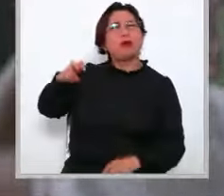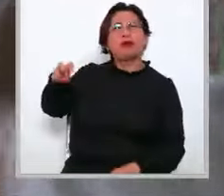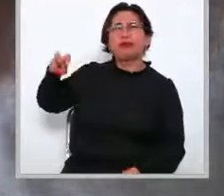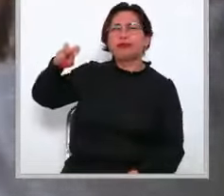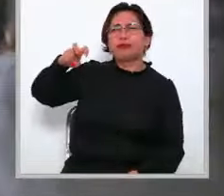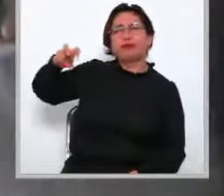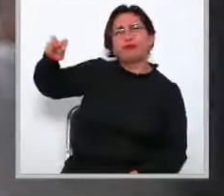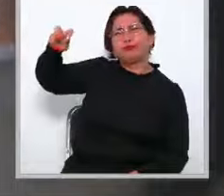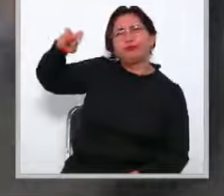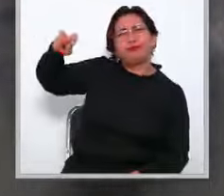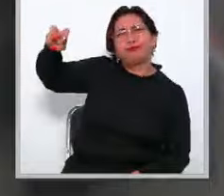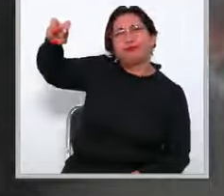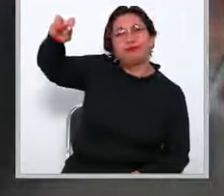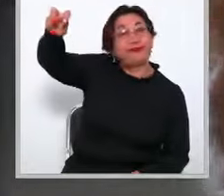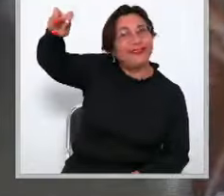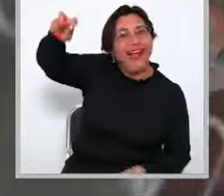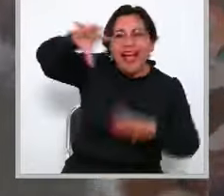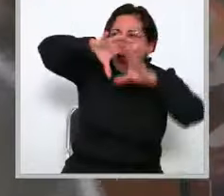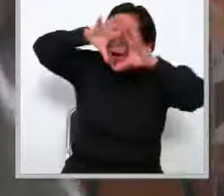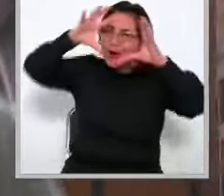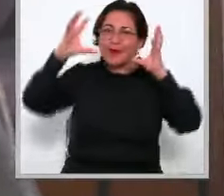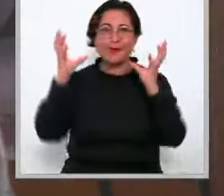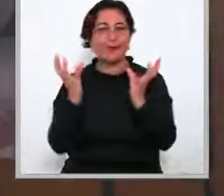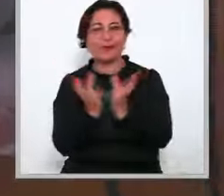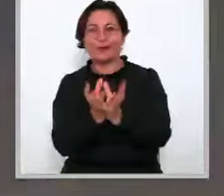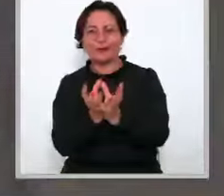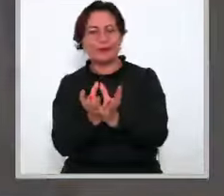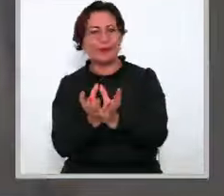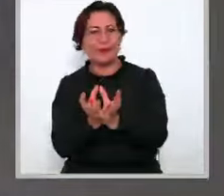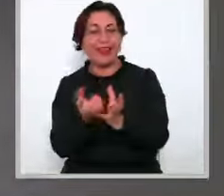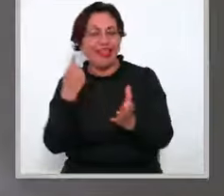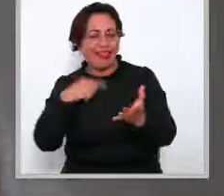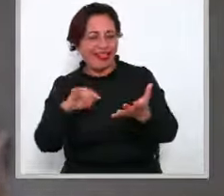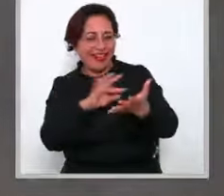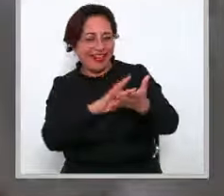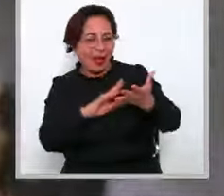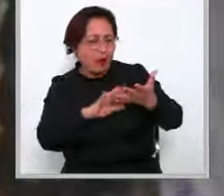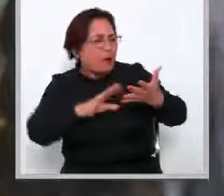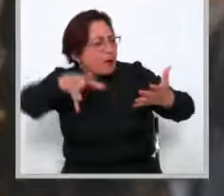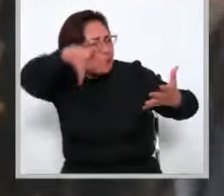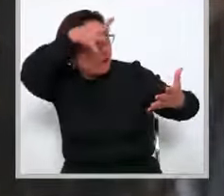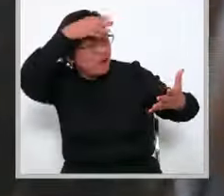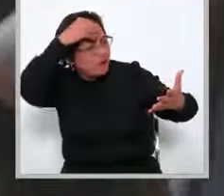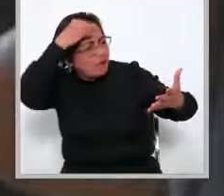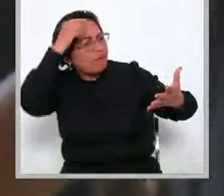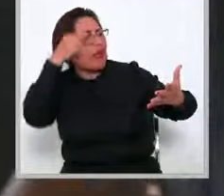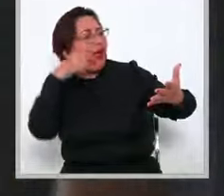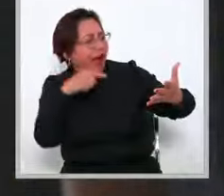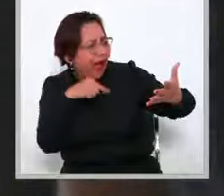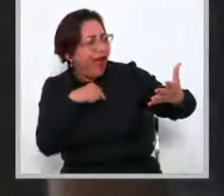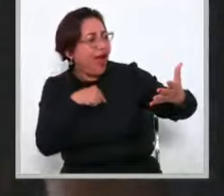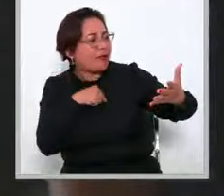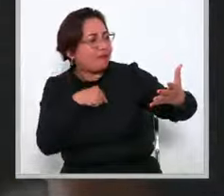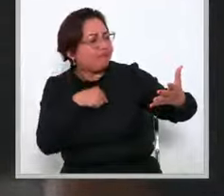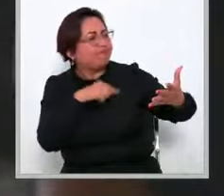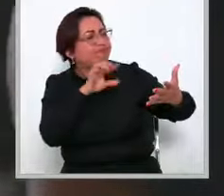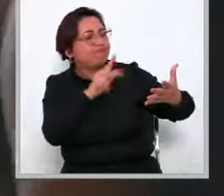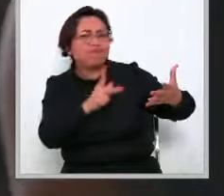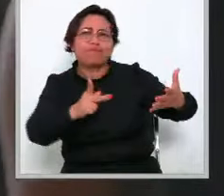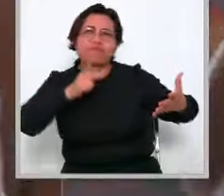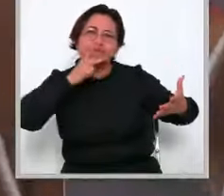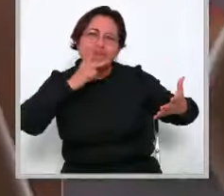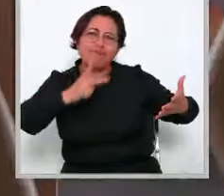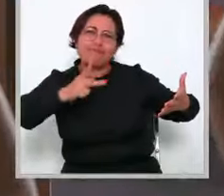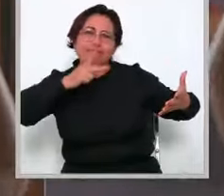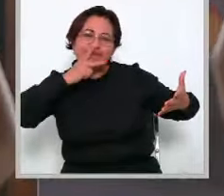nuevas palabras a nuestro vocabulario y entender también mucho qué es lo que pasa en nuestro contexto. La lectura es una puerta